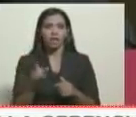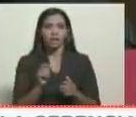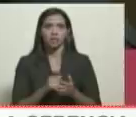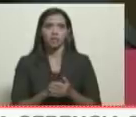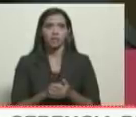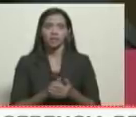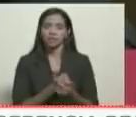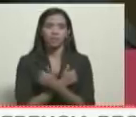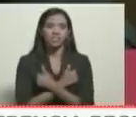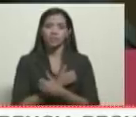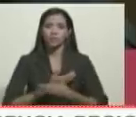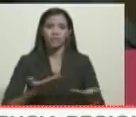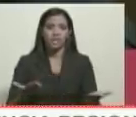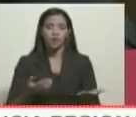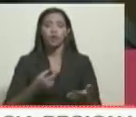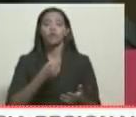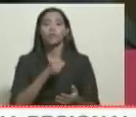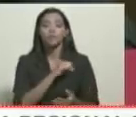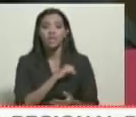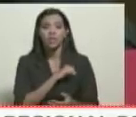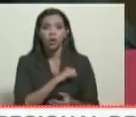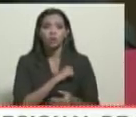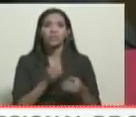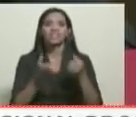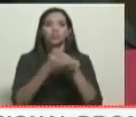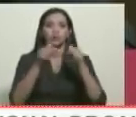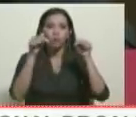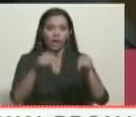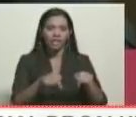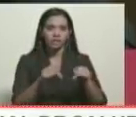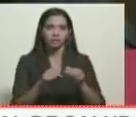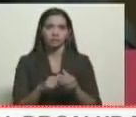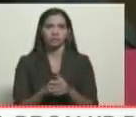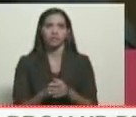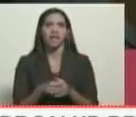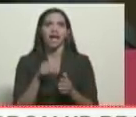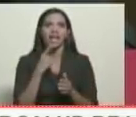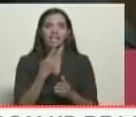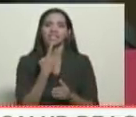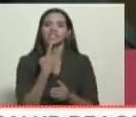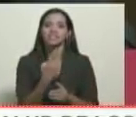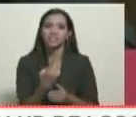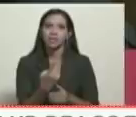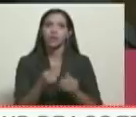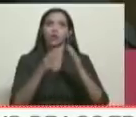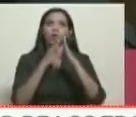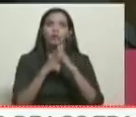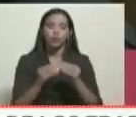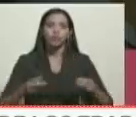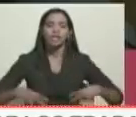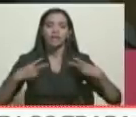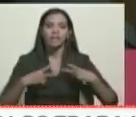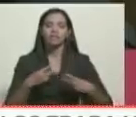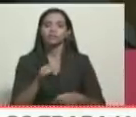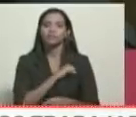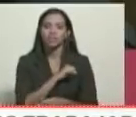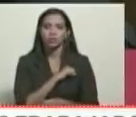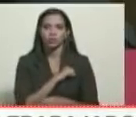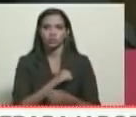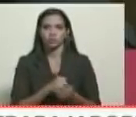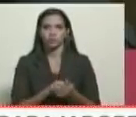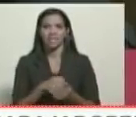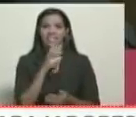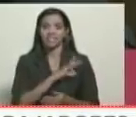ningún huésped. Es un cobarde que se escondió allí. Así hay que develarlo. Toda la vida ha sido un cobarde. El